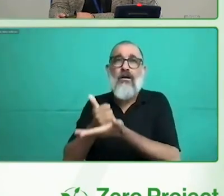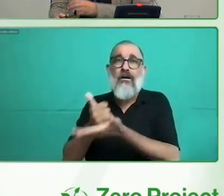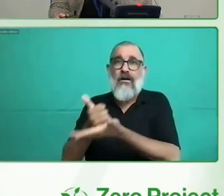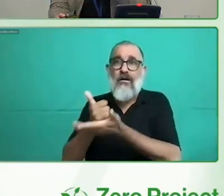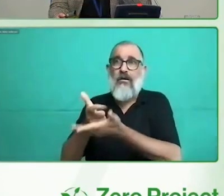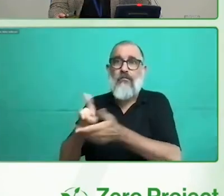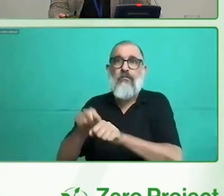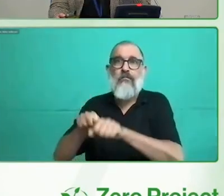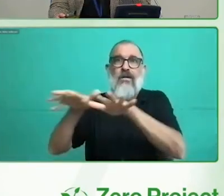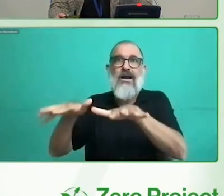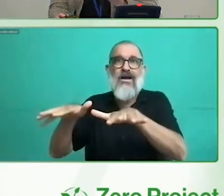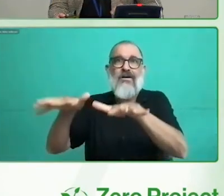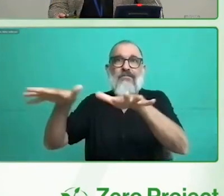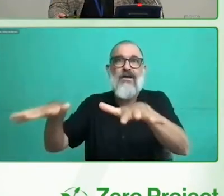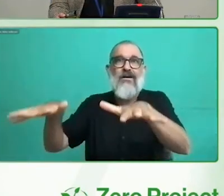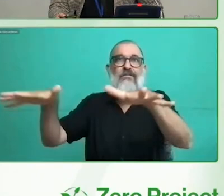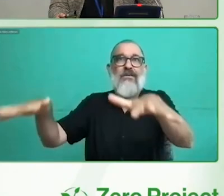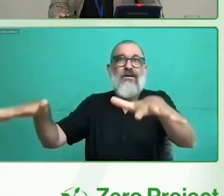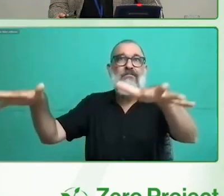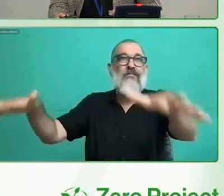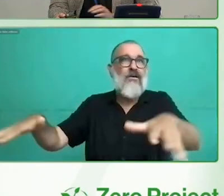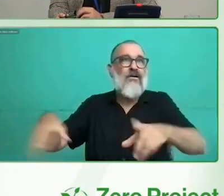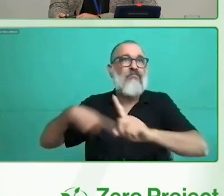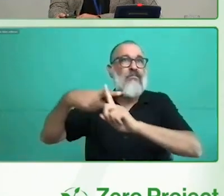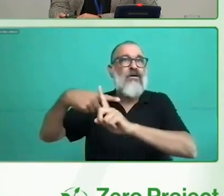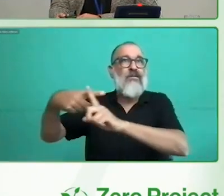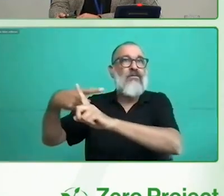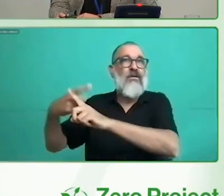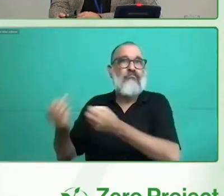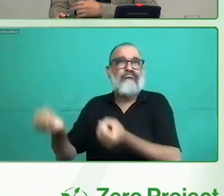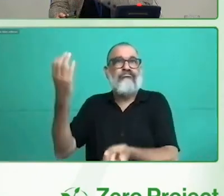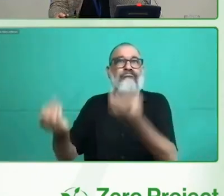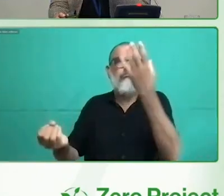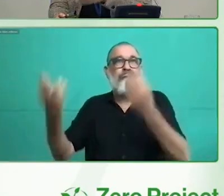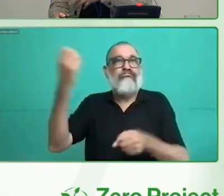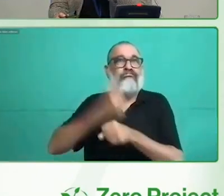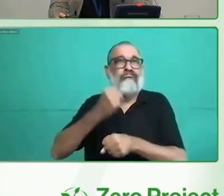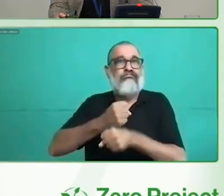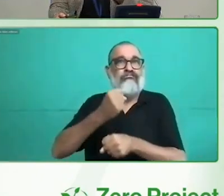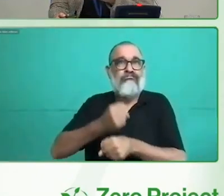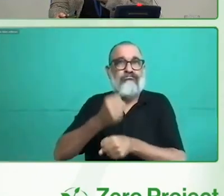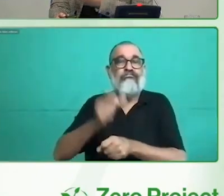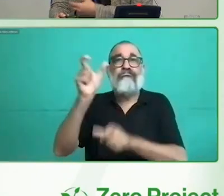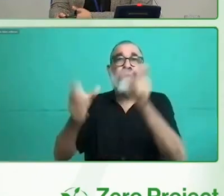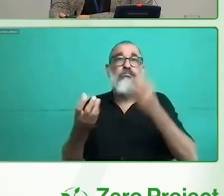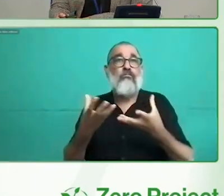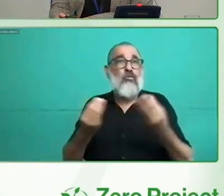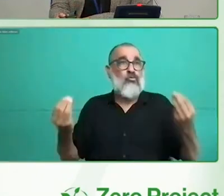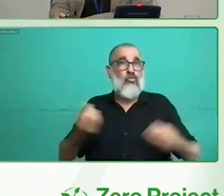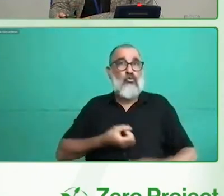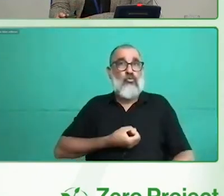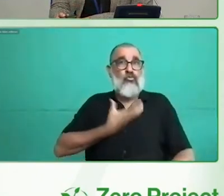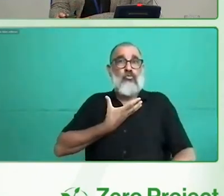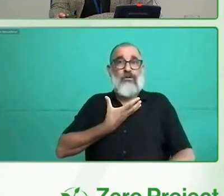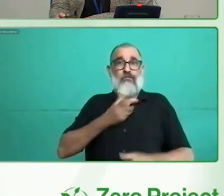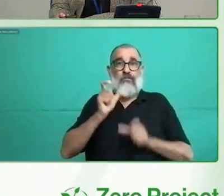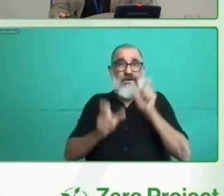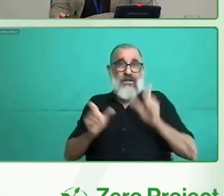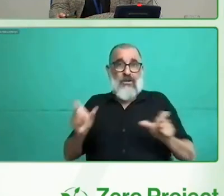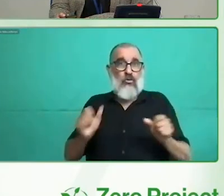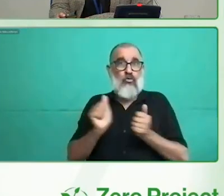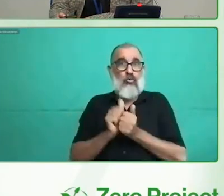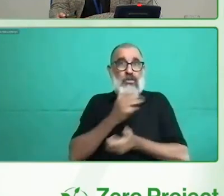través de una sección específica que tenemos en la página web, como porque se conocen en las distintas actividades y